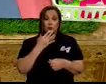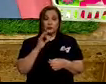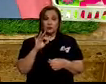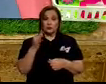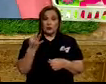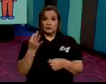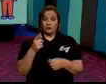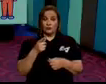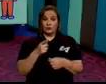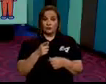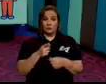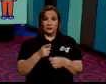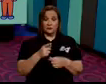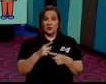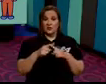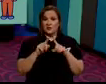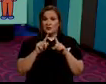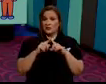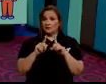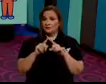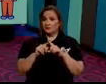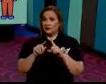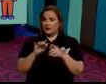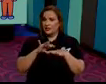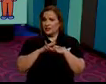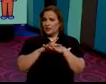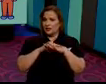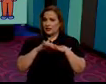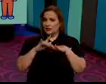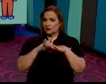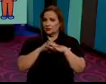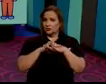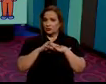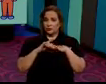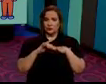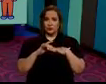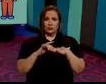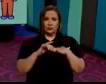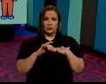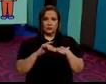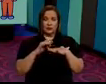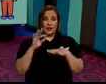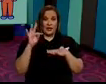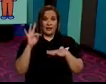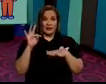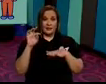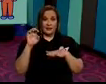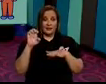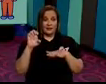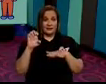una bandera, pero con diferentes texturas y diferentes... Que se vea diferente, ¿sí? Vamos a colocar.